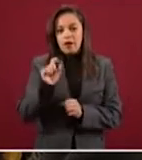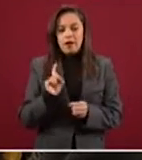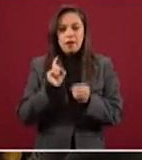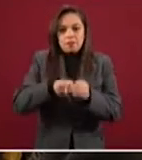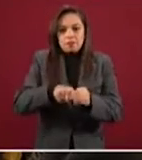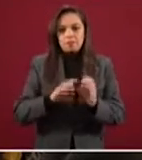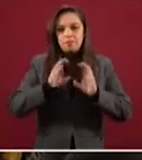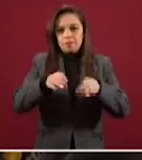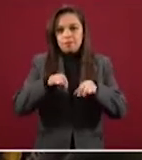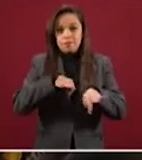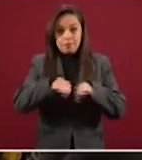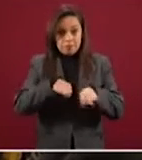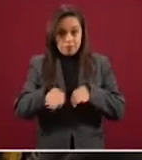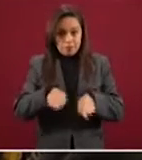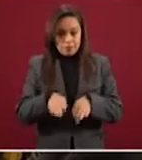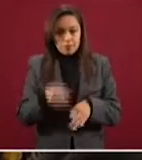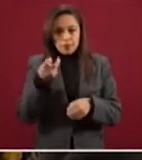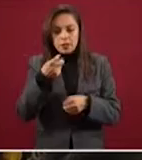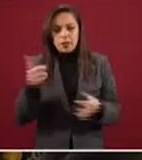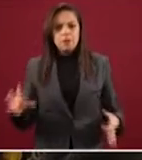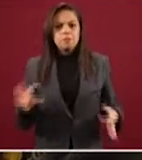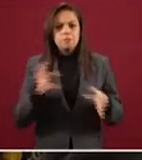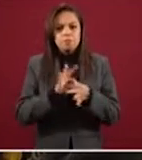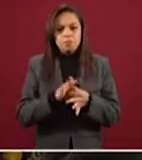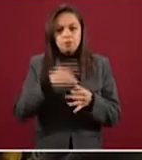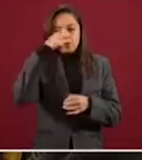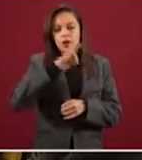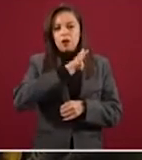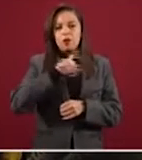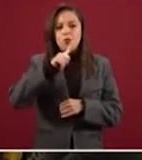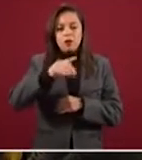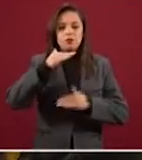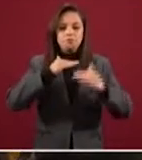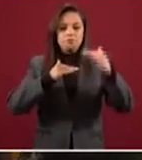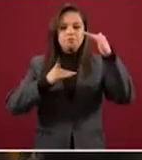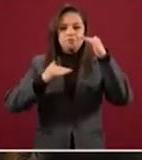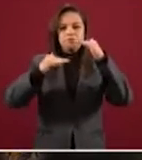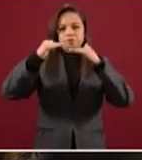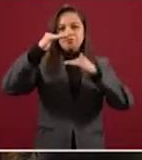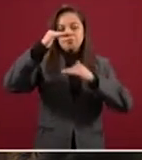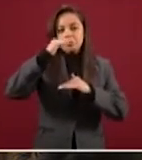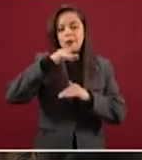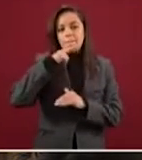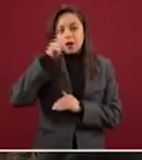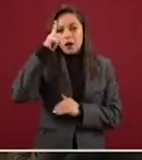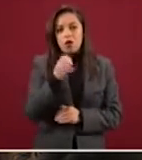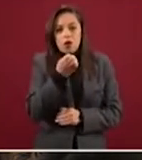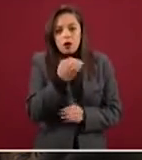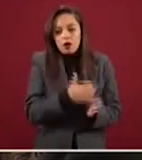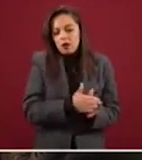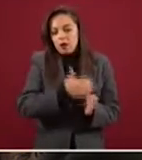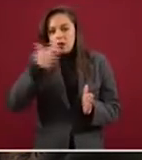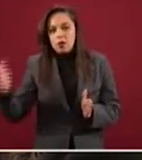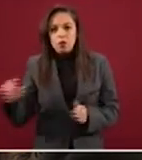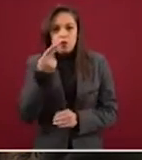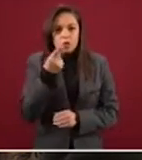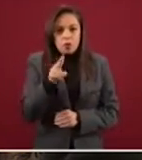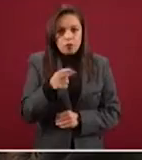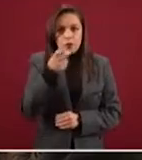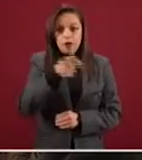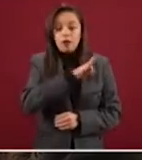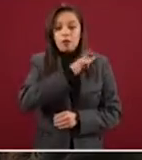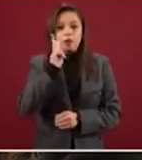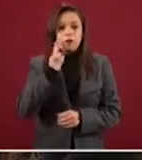a la al crecimiento observado entre enero y noviembre eso es lo que explica muchas veces la magnitud